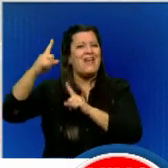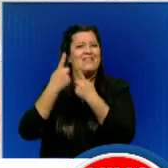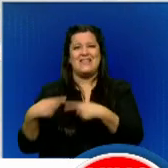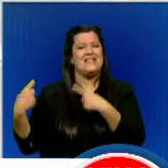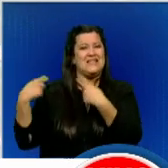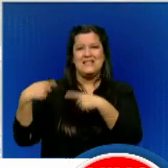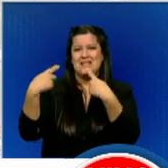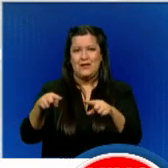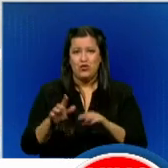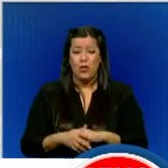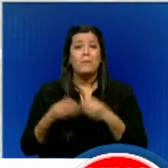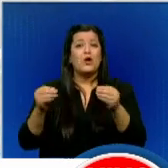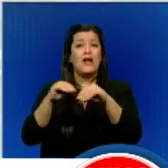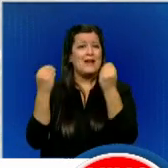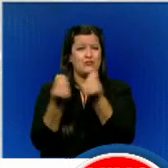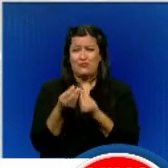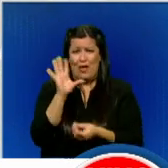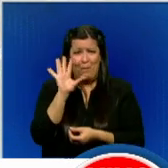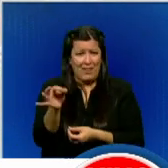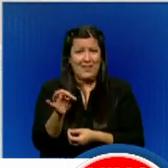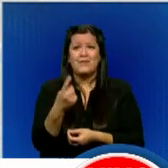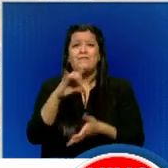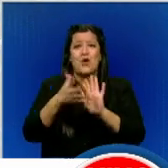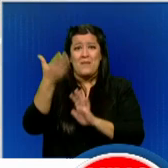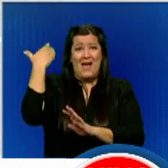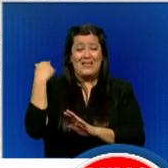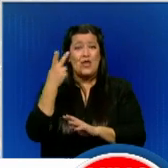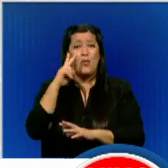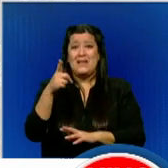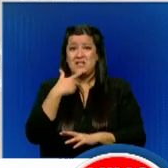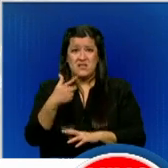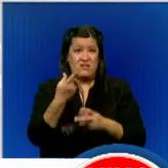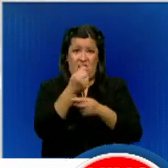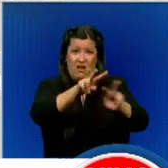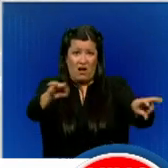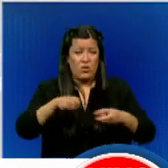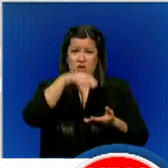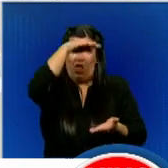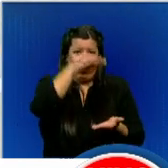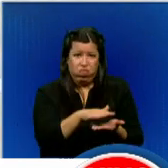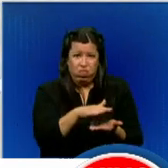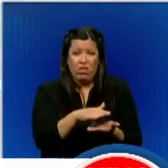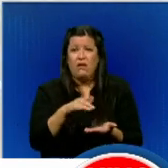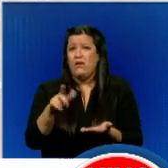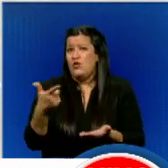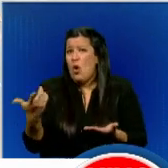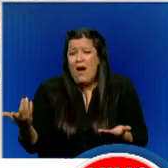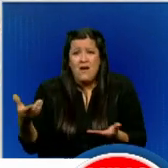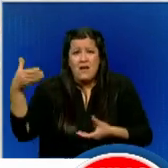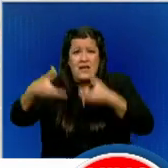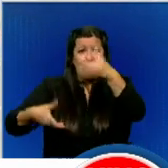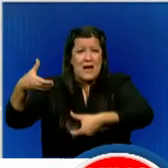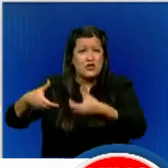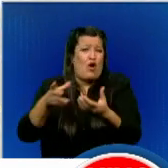porque los resultados evidencian que lo único que produjo esa reforma fue bajar la recaudación sin su contraparte de